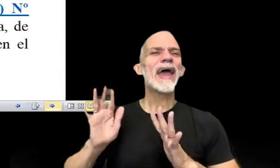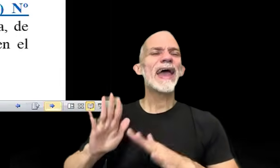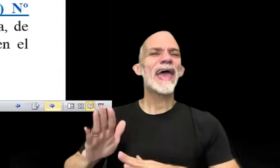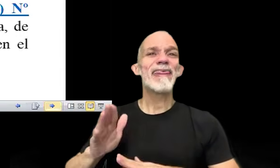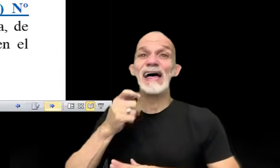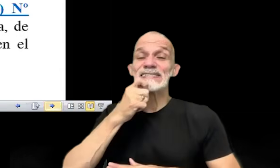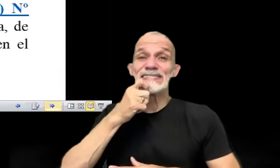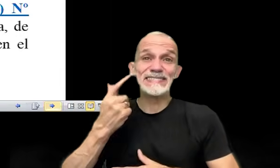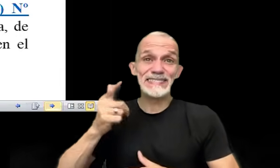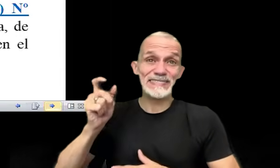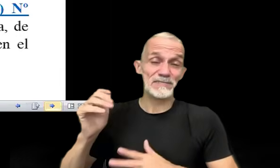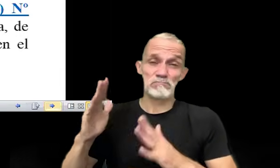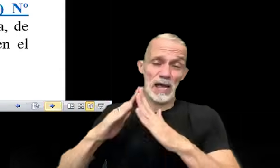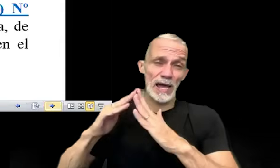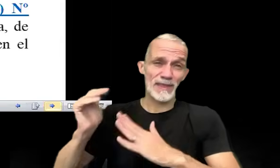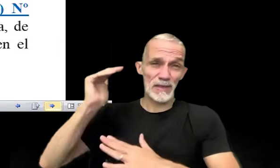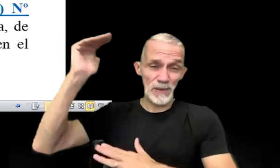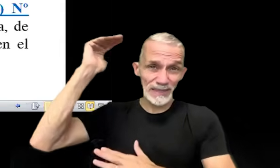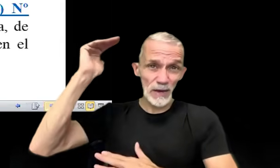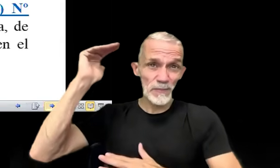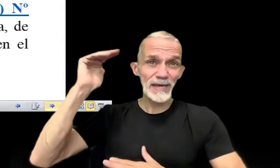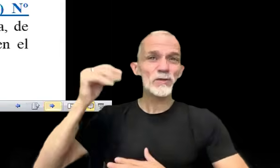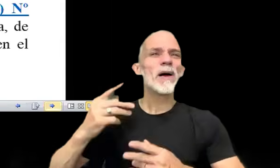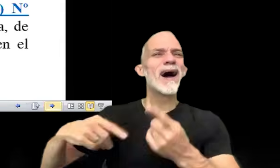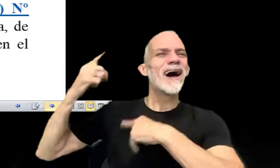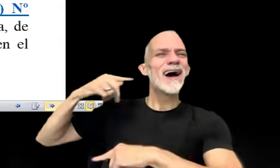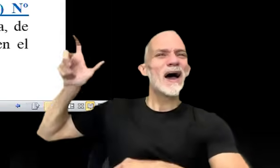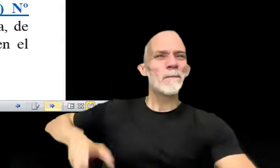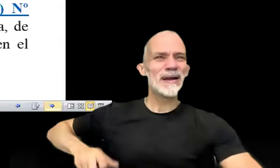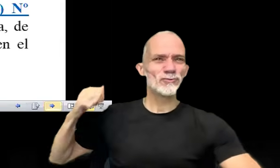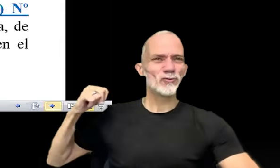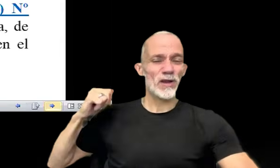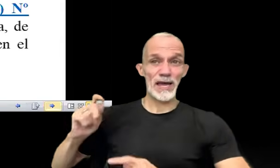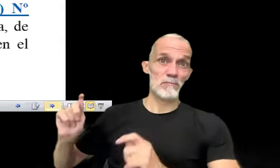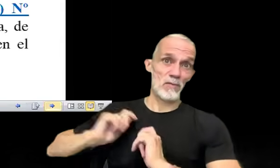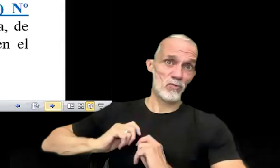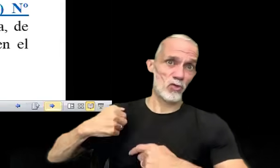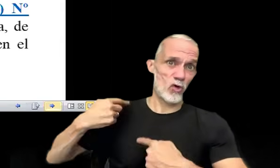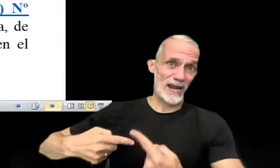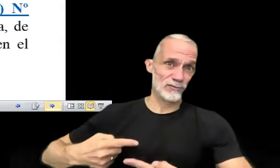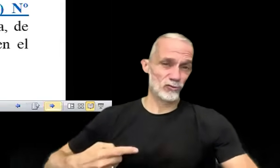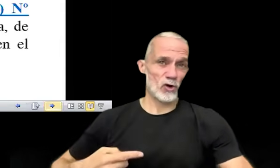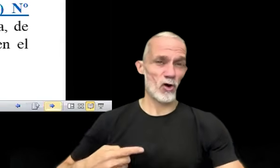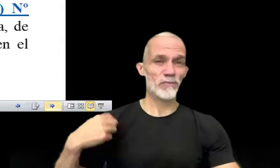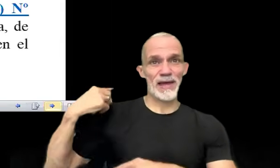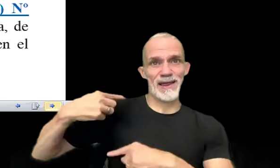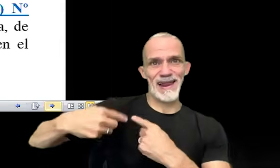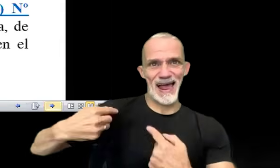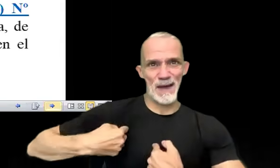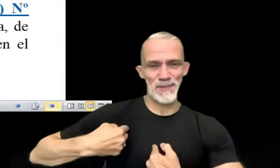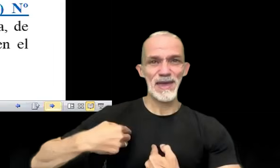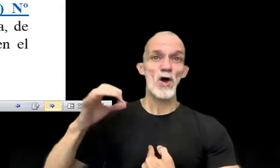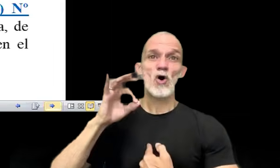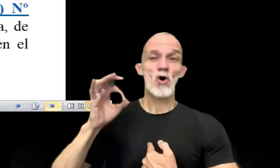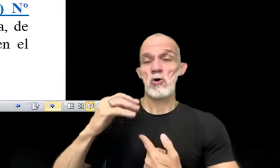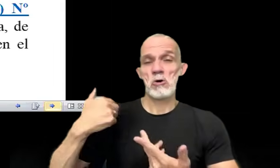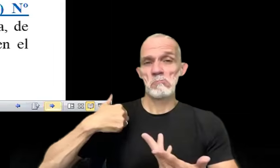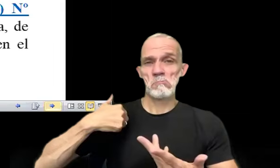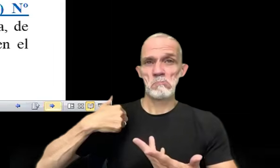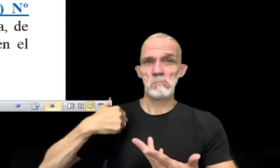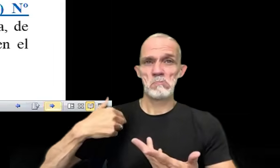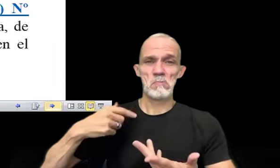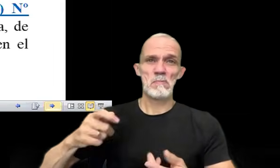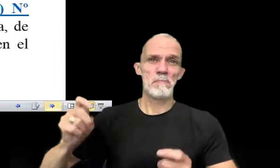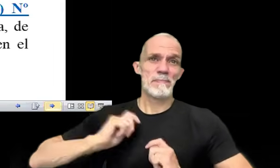residual que tuviera ese bien para mi antecesor, de quien yo lo heredé o de quien a